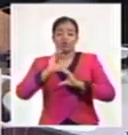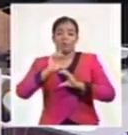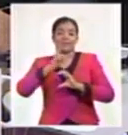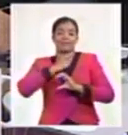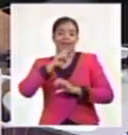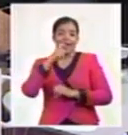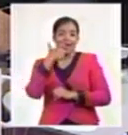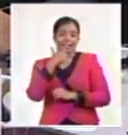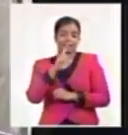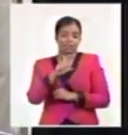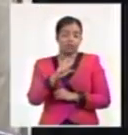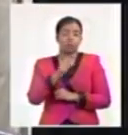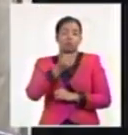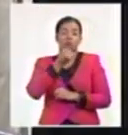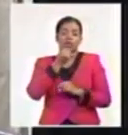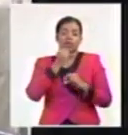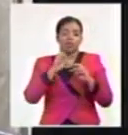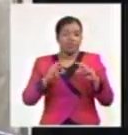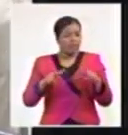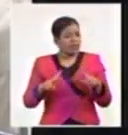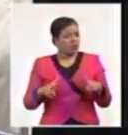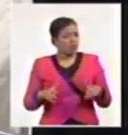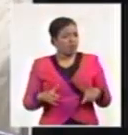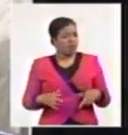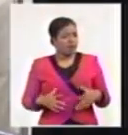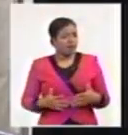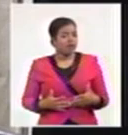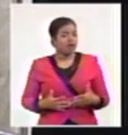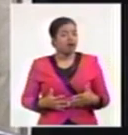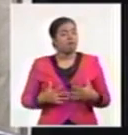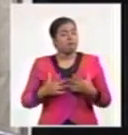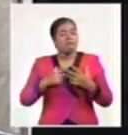volver a ser un ente más consolidado.